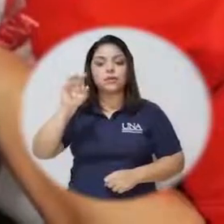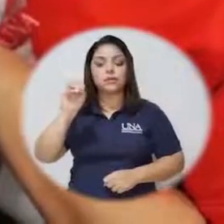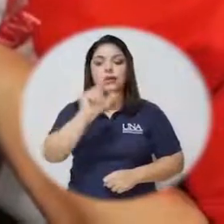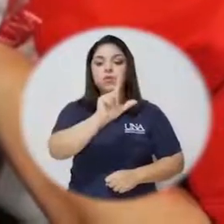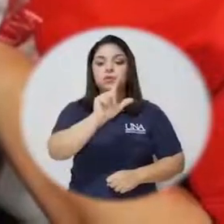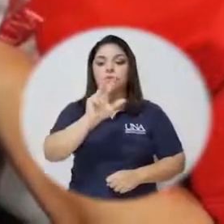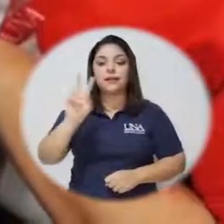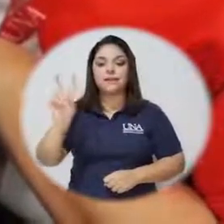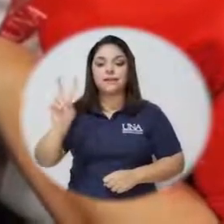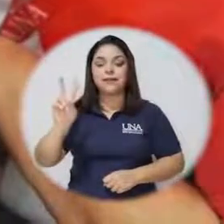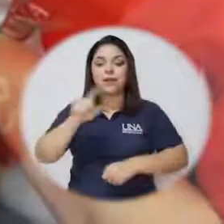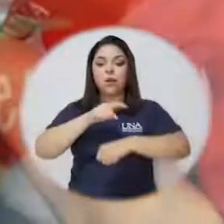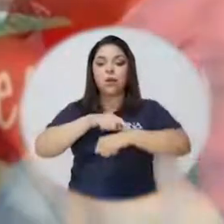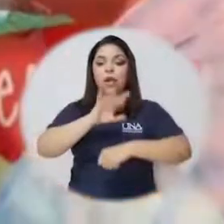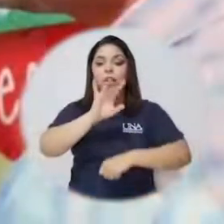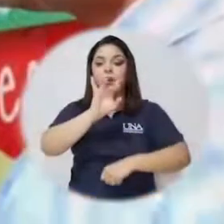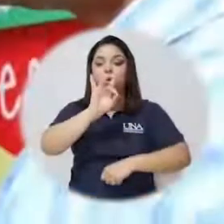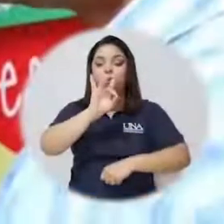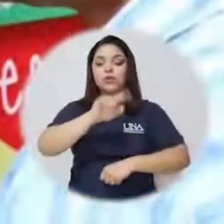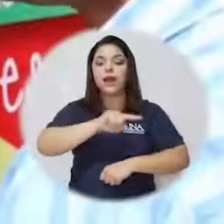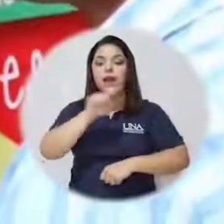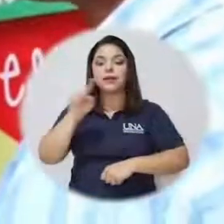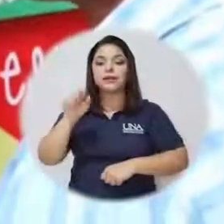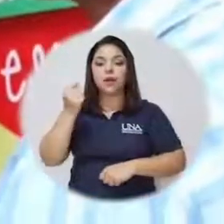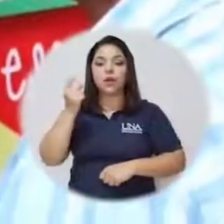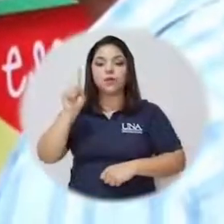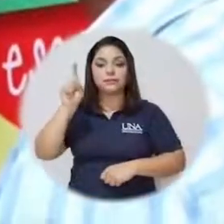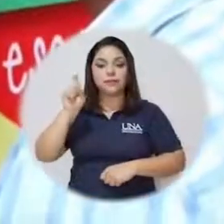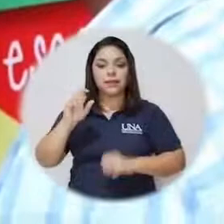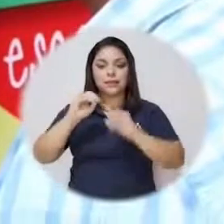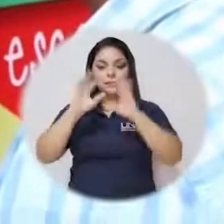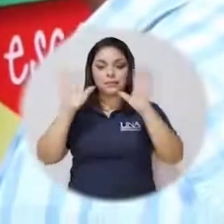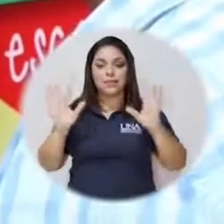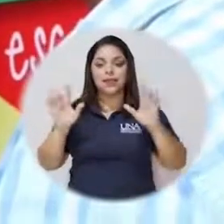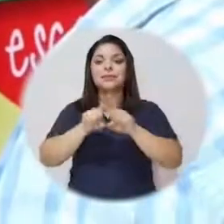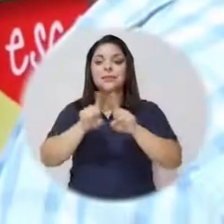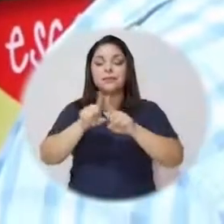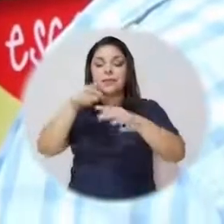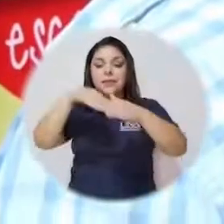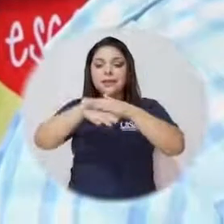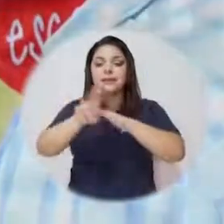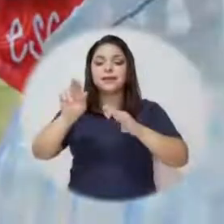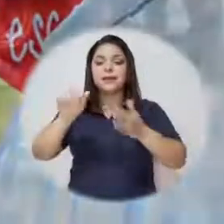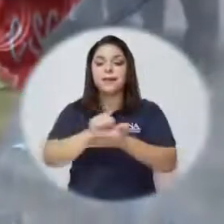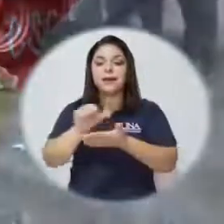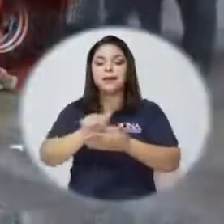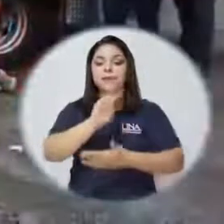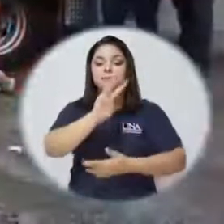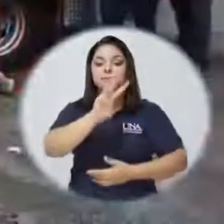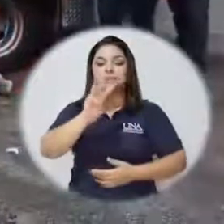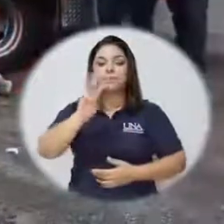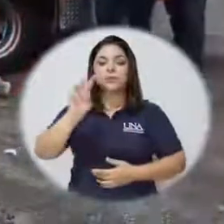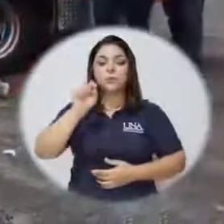2277-3180 de lunes a viernes de 8 a 11 y 30 de la mañana. También ingresar a la página